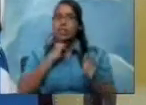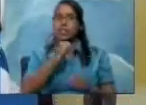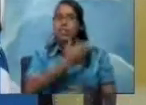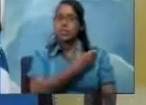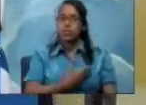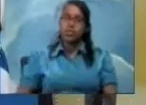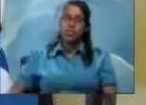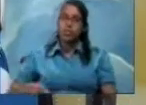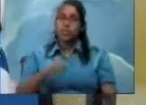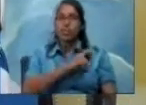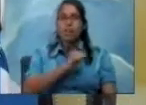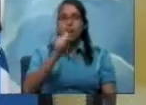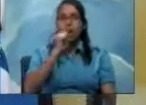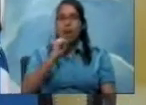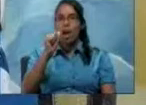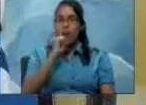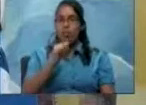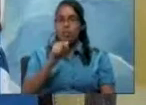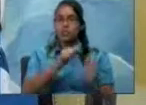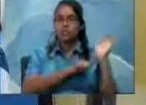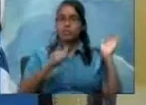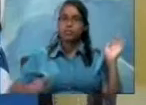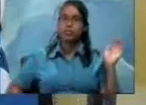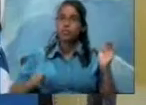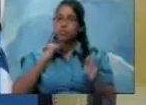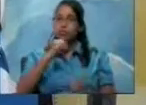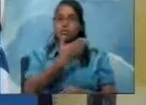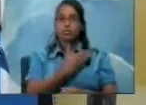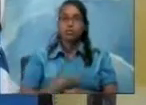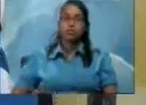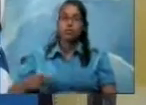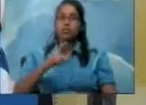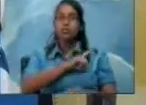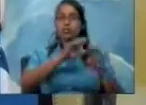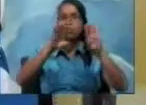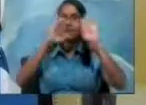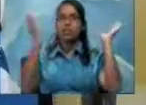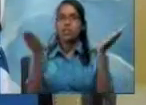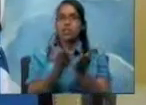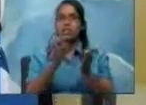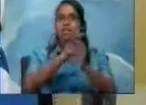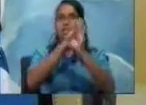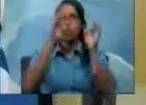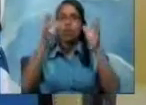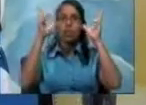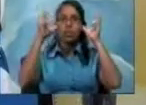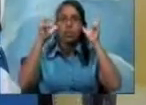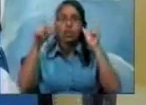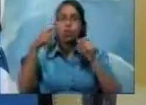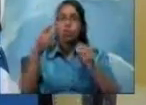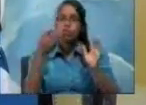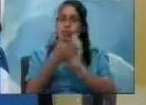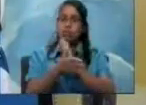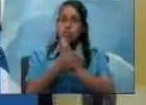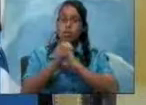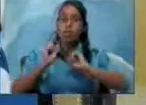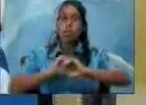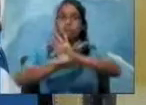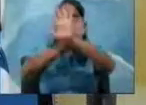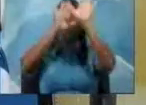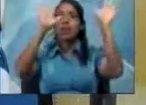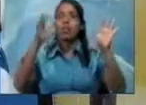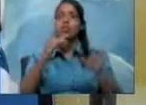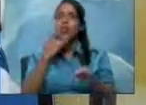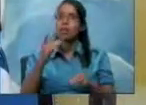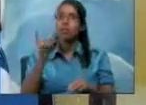aguas y el señor también es dueño de la tierra de tal manera que lo que se oyó cuando sucedió el milagro es que